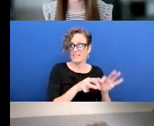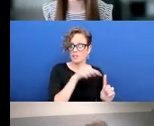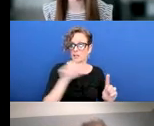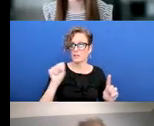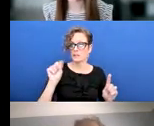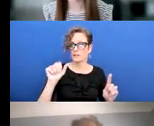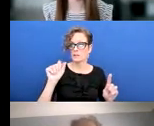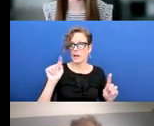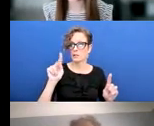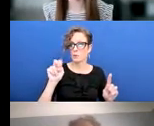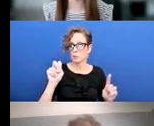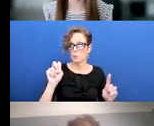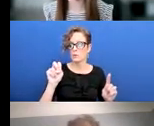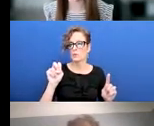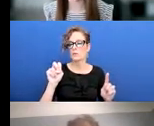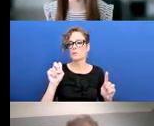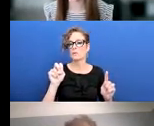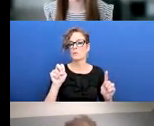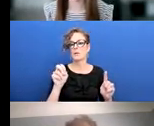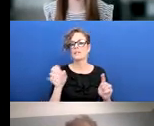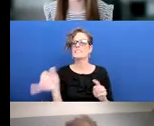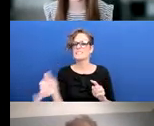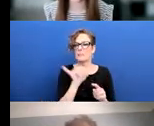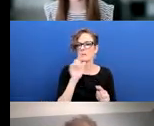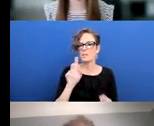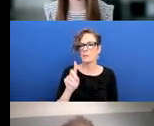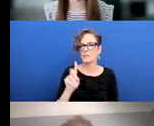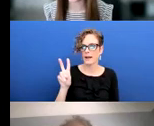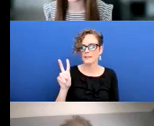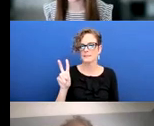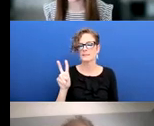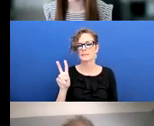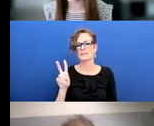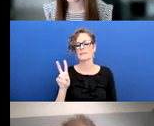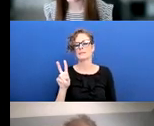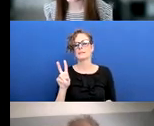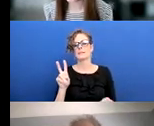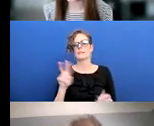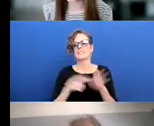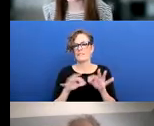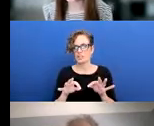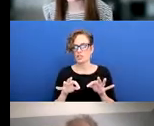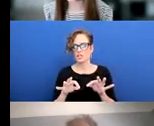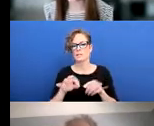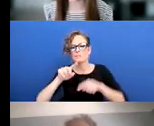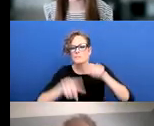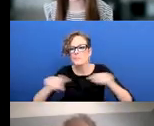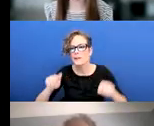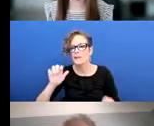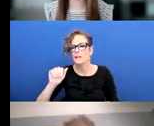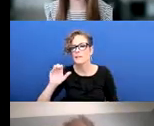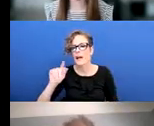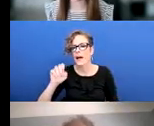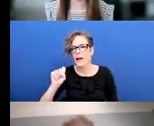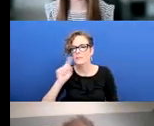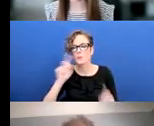agregamos estas definiciones de manera parecida, tiene que ver ya con patrones de